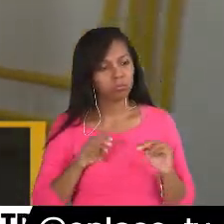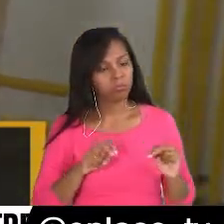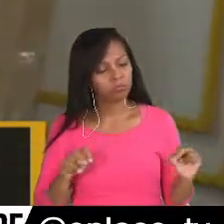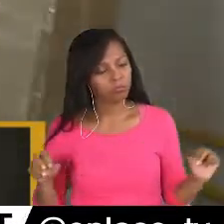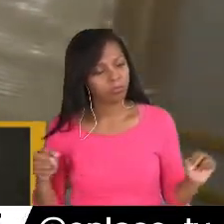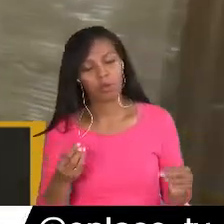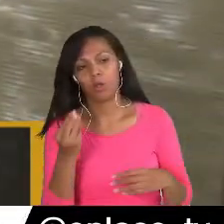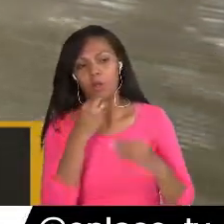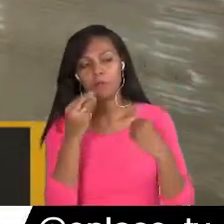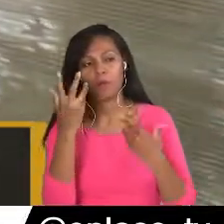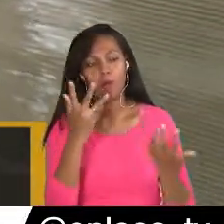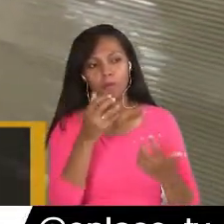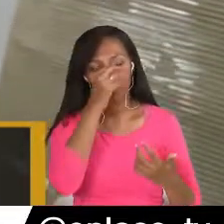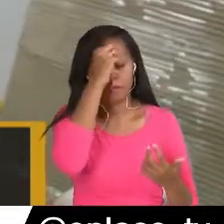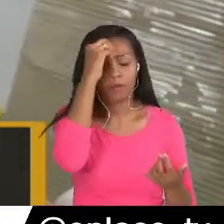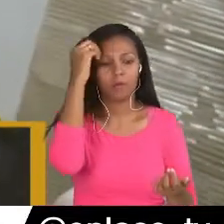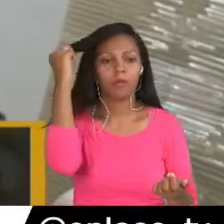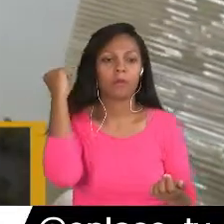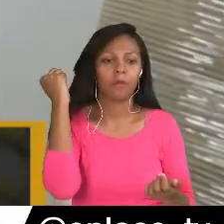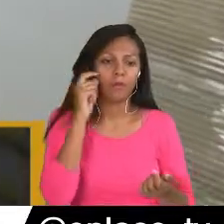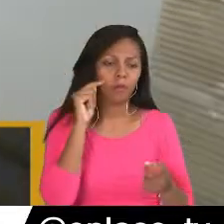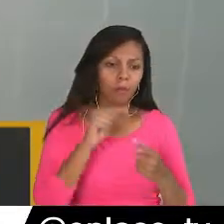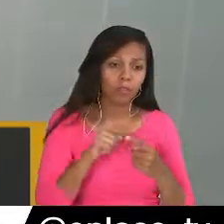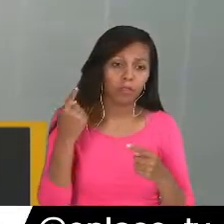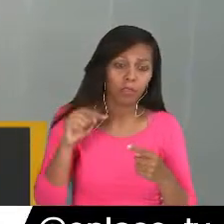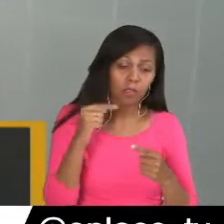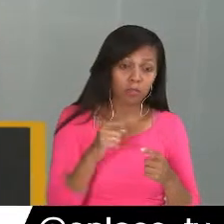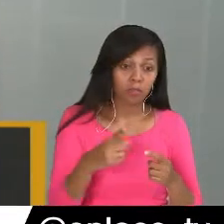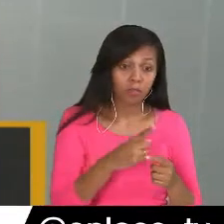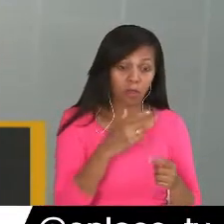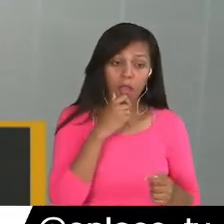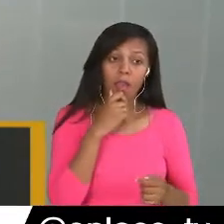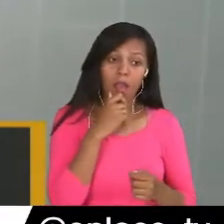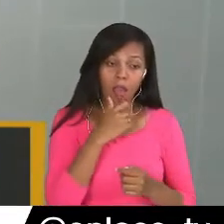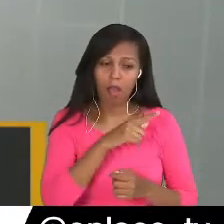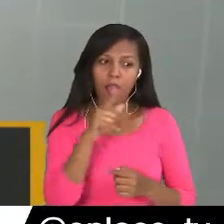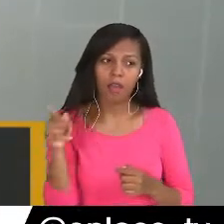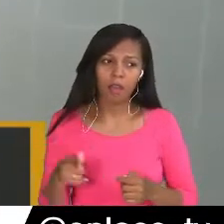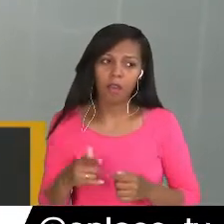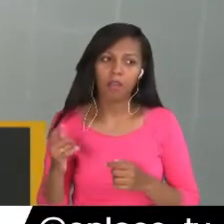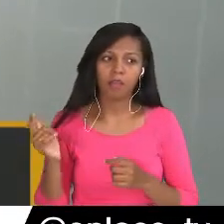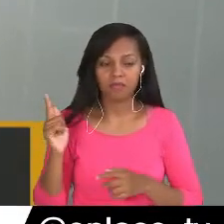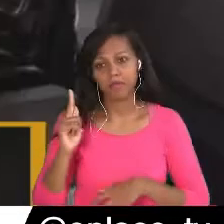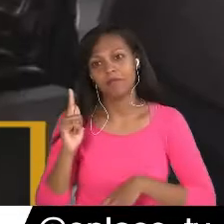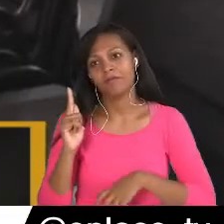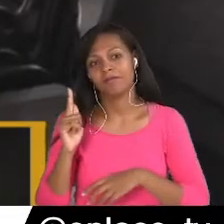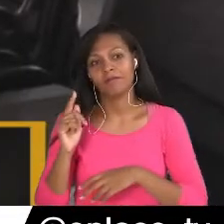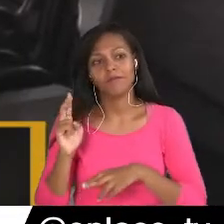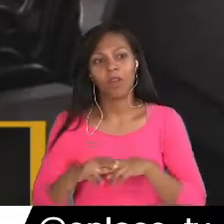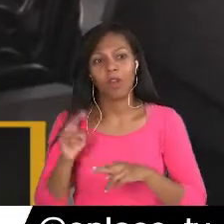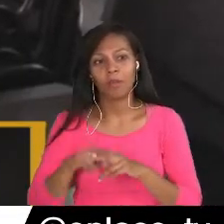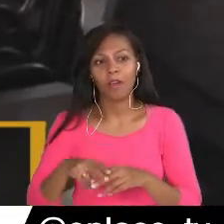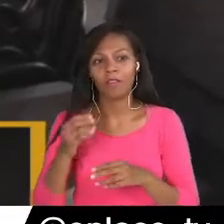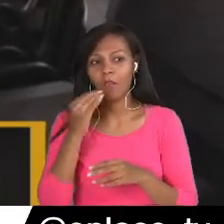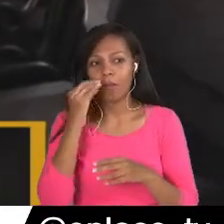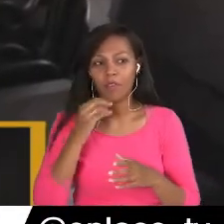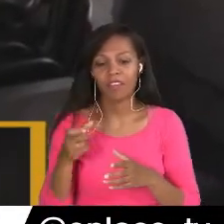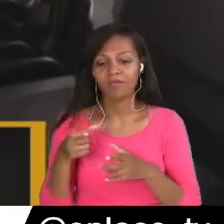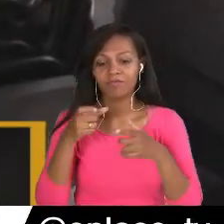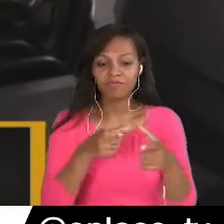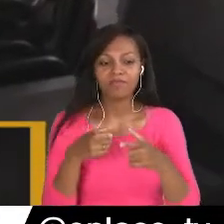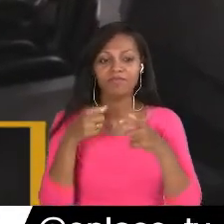que pasemos de la ración industrializada, que es la que venimos dando normalmente acá en el megacolegio,